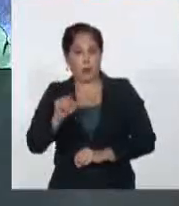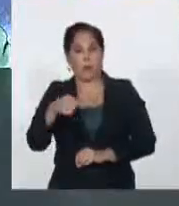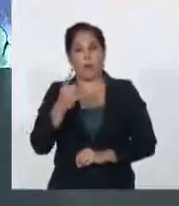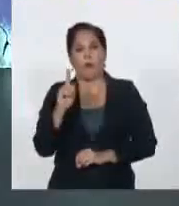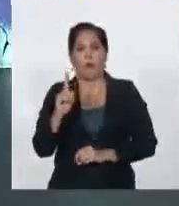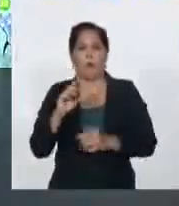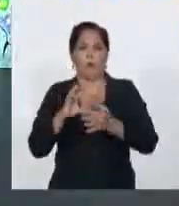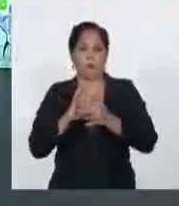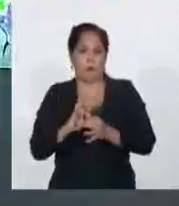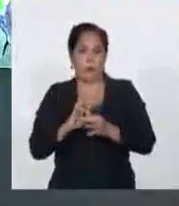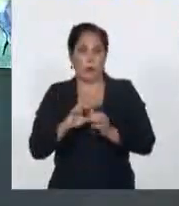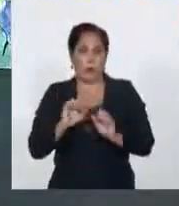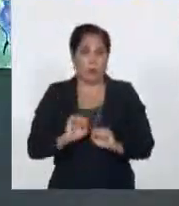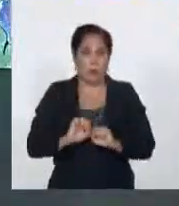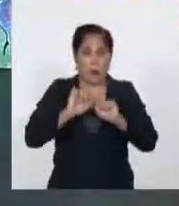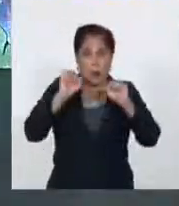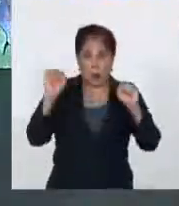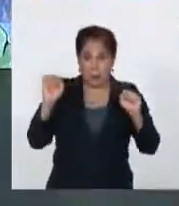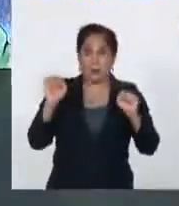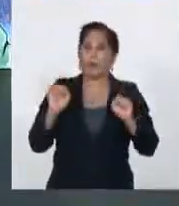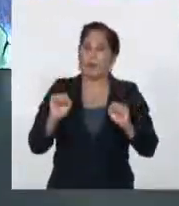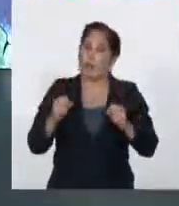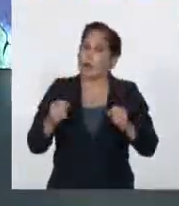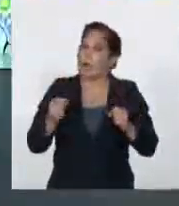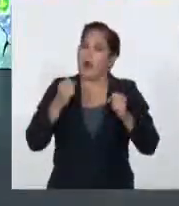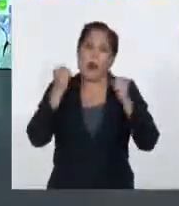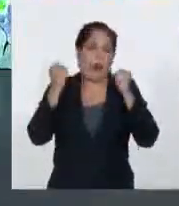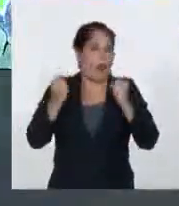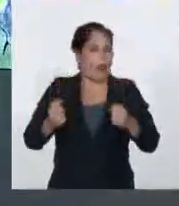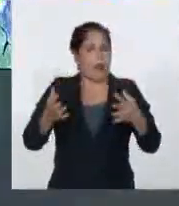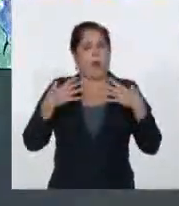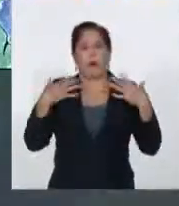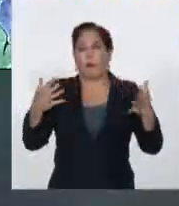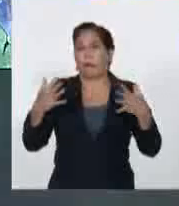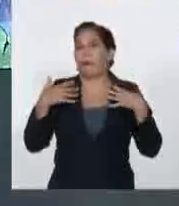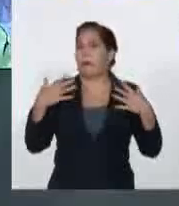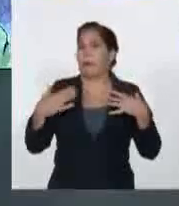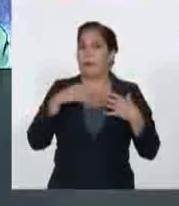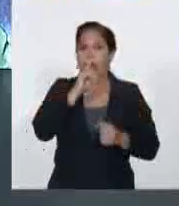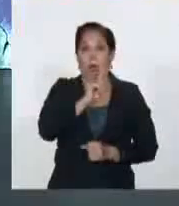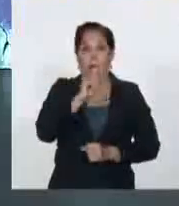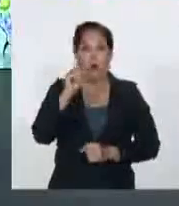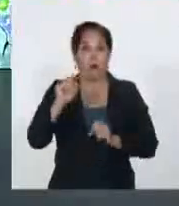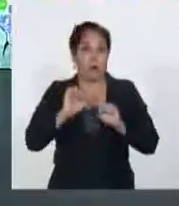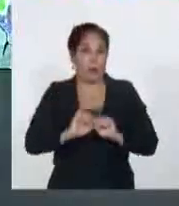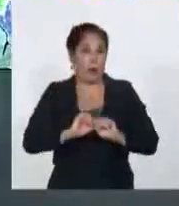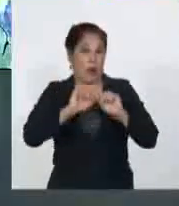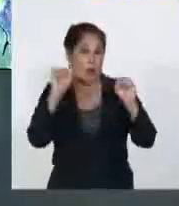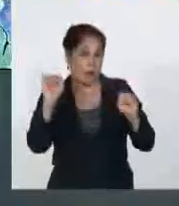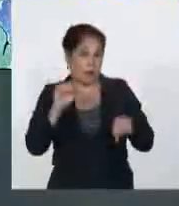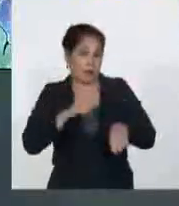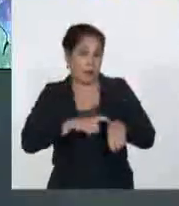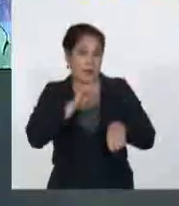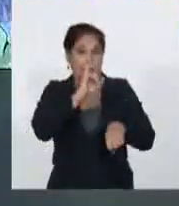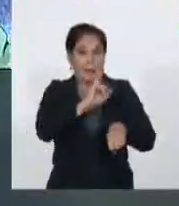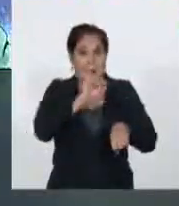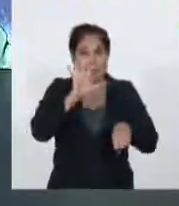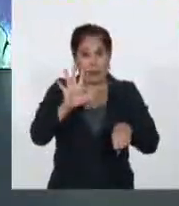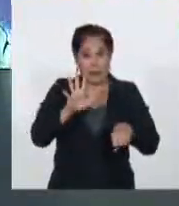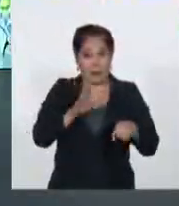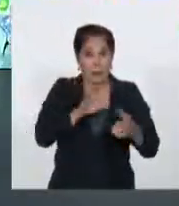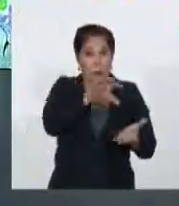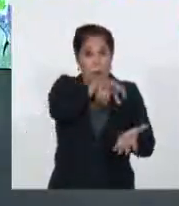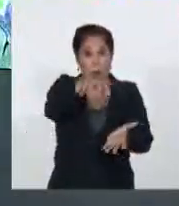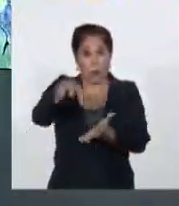Celsius. Durante la mañana continúan ascendiendo las temperaturas. A las 11 de la mañana, de las 68 estaciones meteorológicas, 65 reportaban